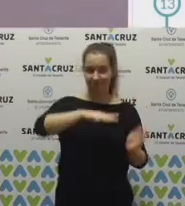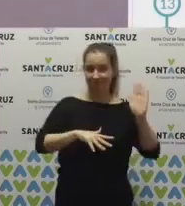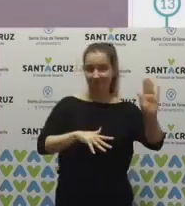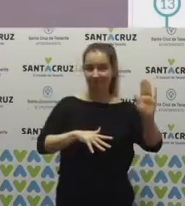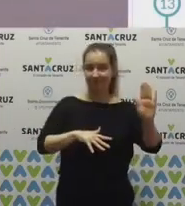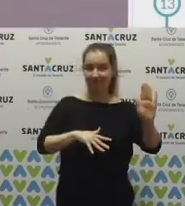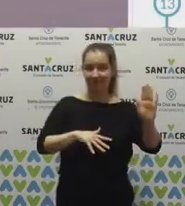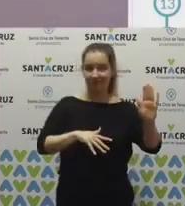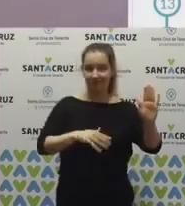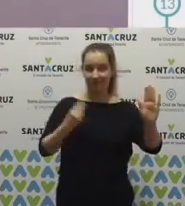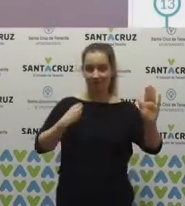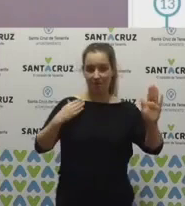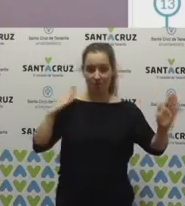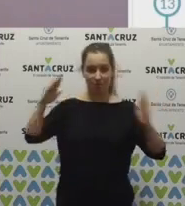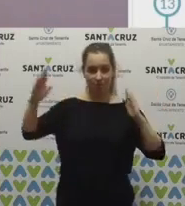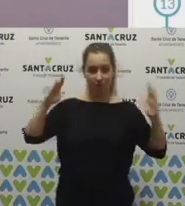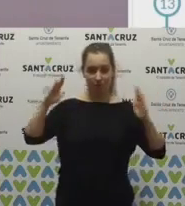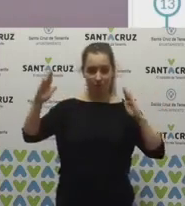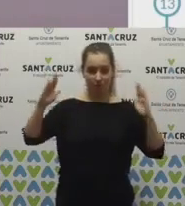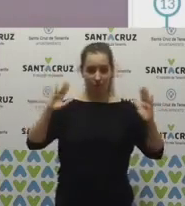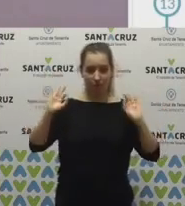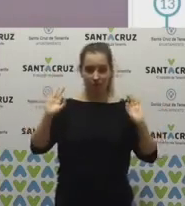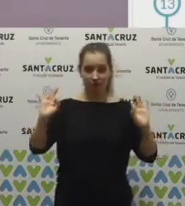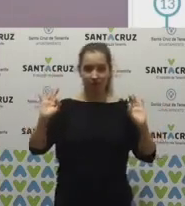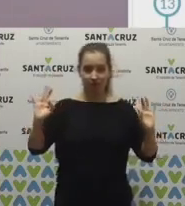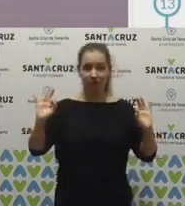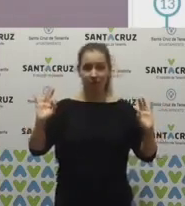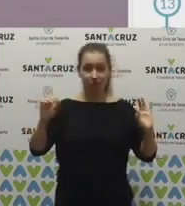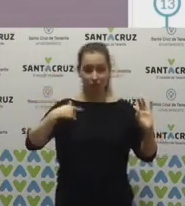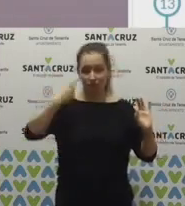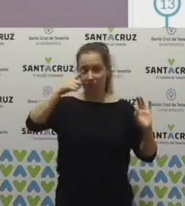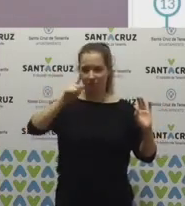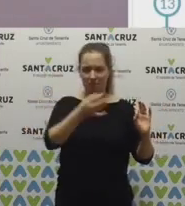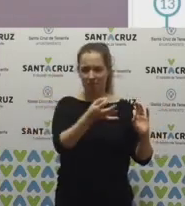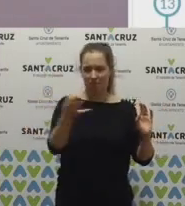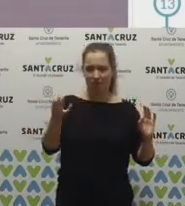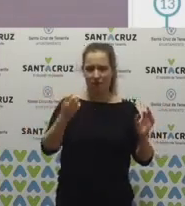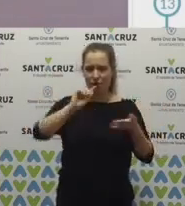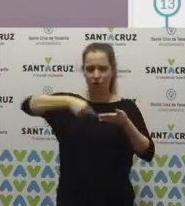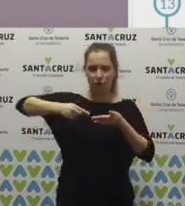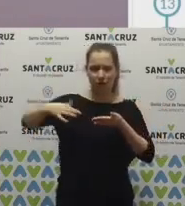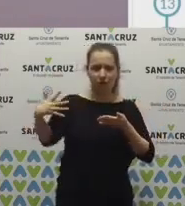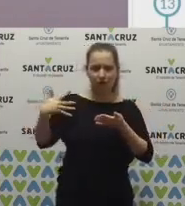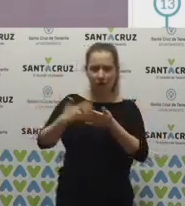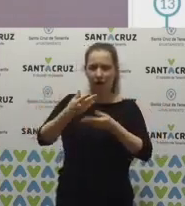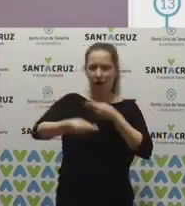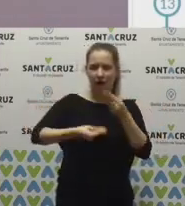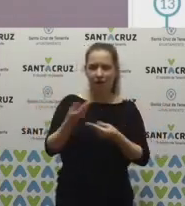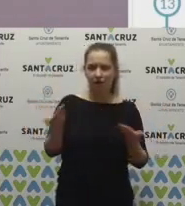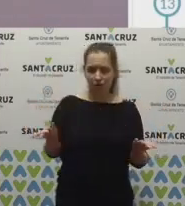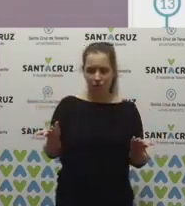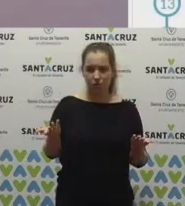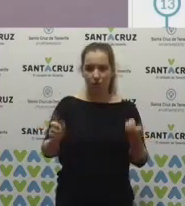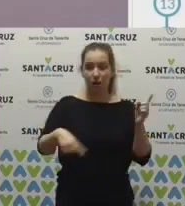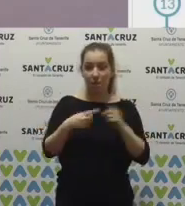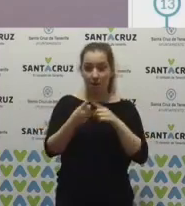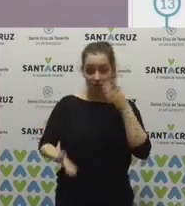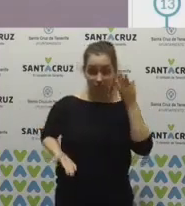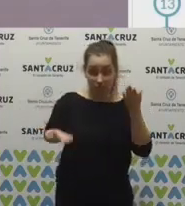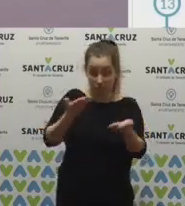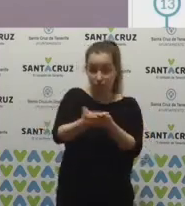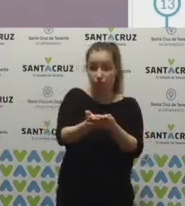este período del instituto municipal de atención ya lo sé perfectamente ya sabemos qué contratos han hecho y los documentos en la propia emoción que